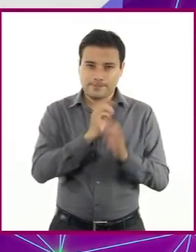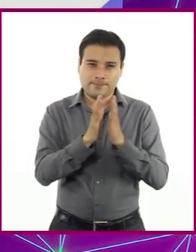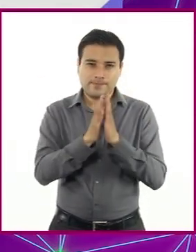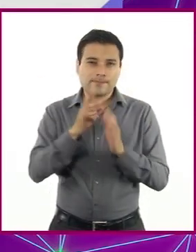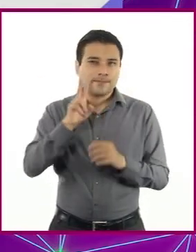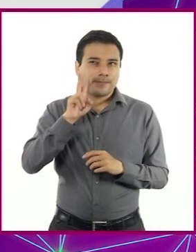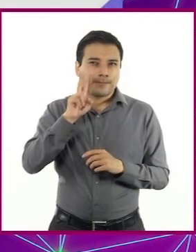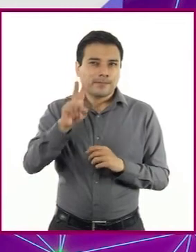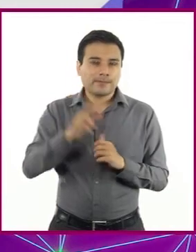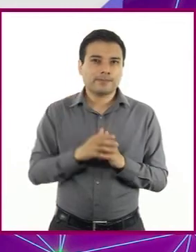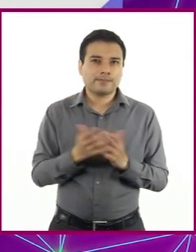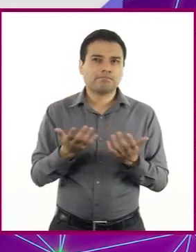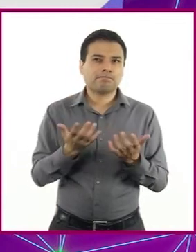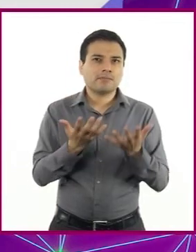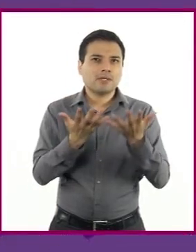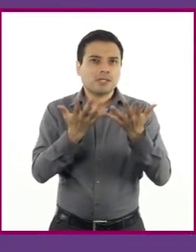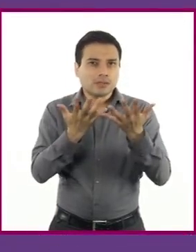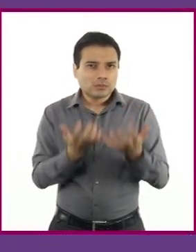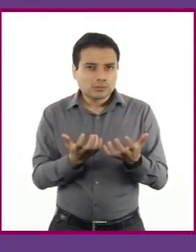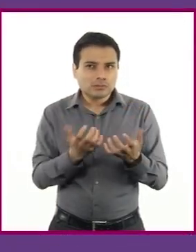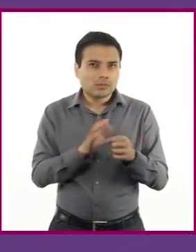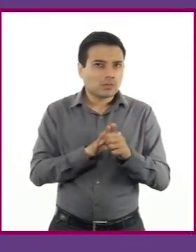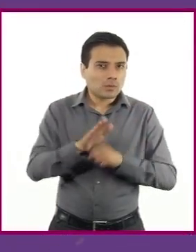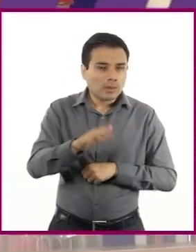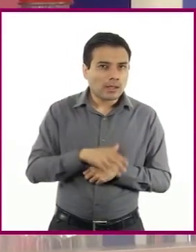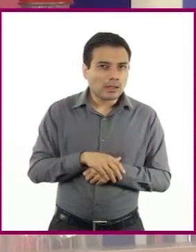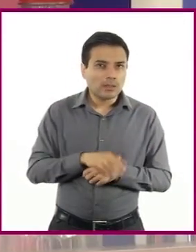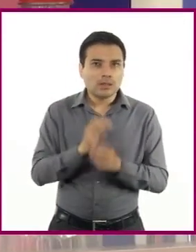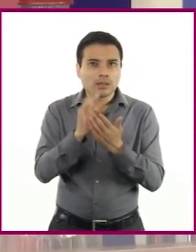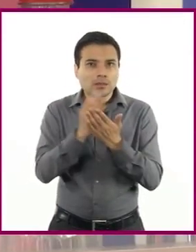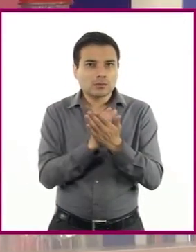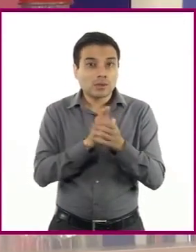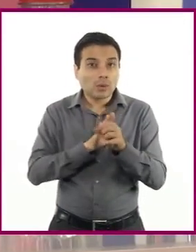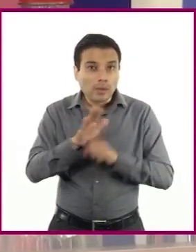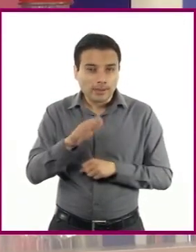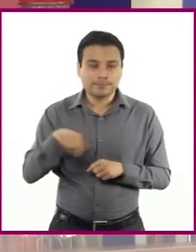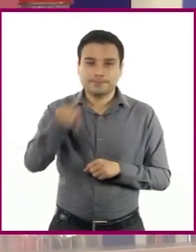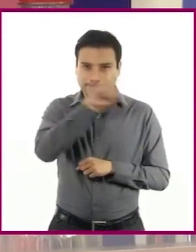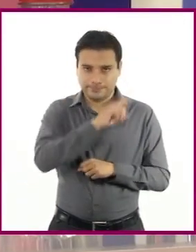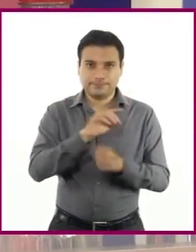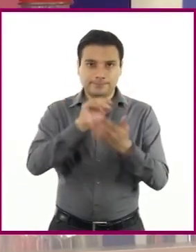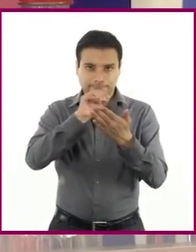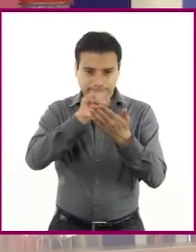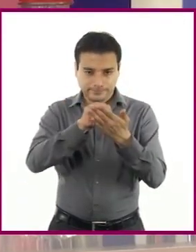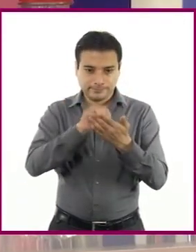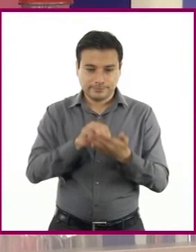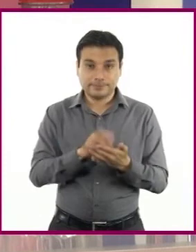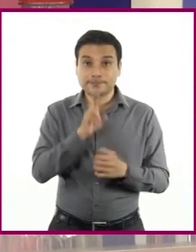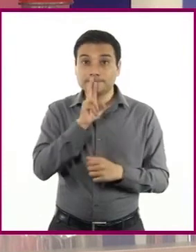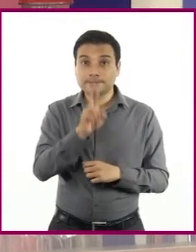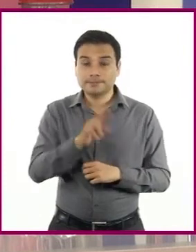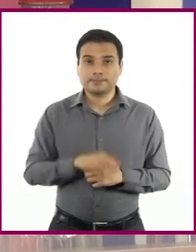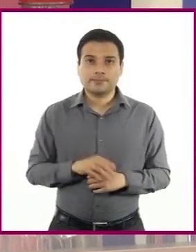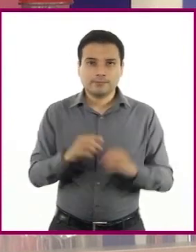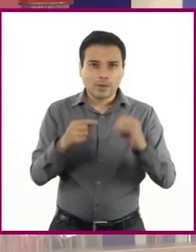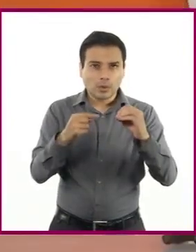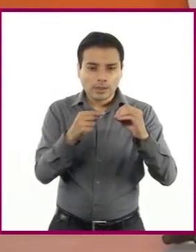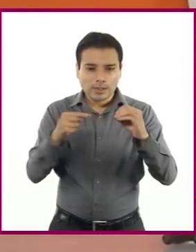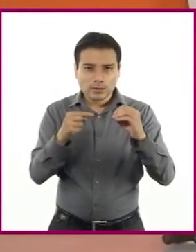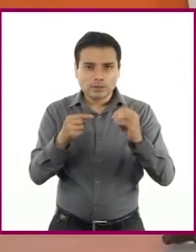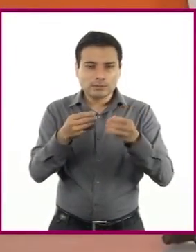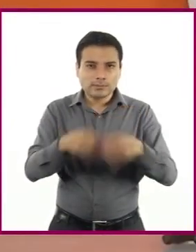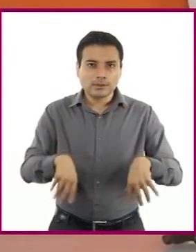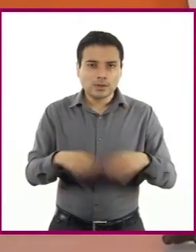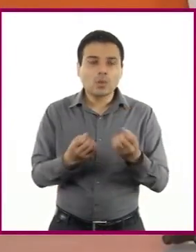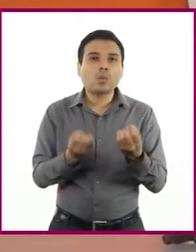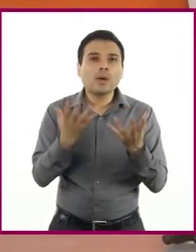qué elemento se oxida y cuál se reduce. Es importante que escriban cuántos electrones pierde el elemento que se